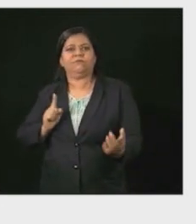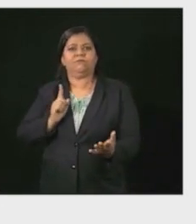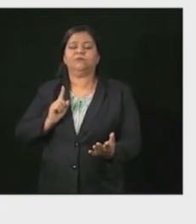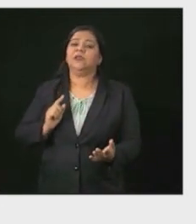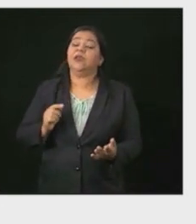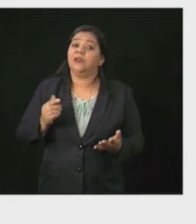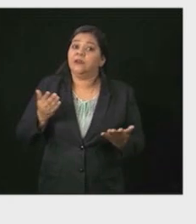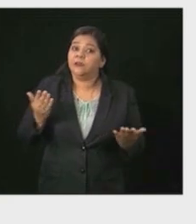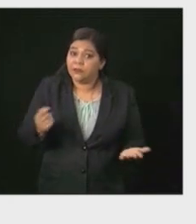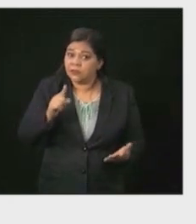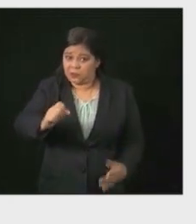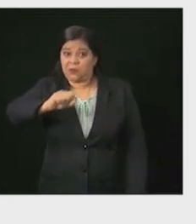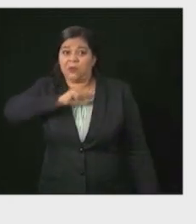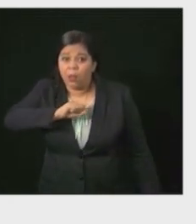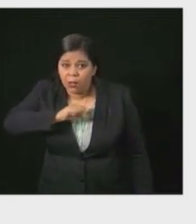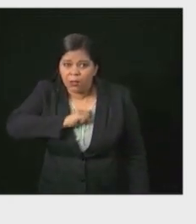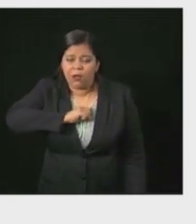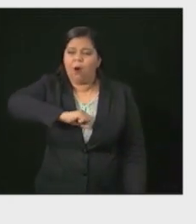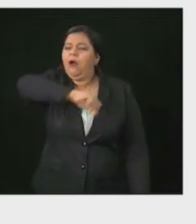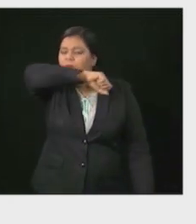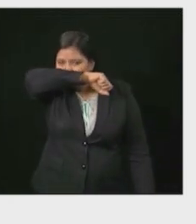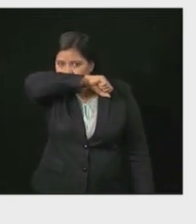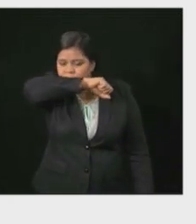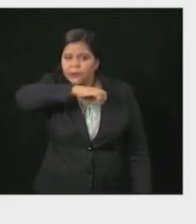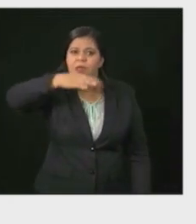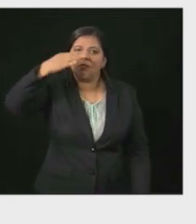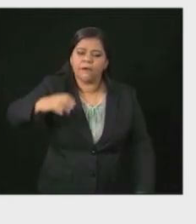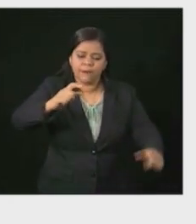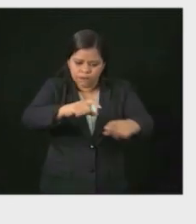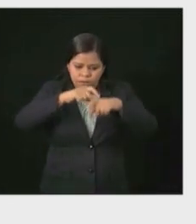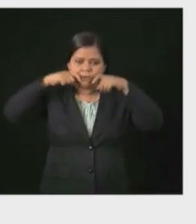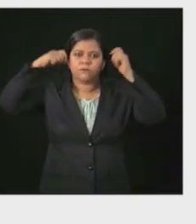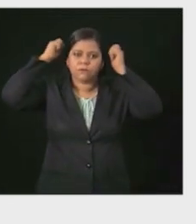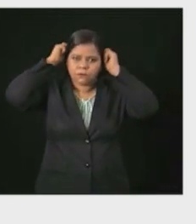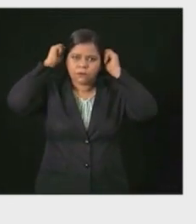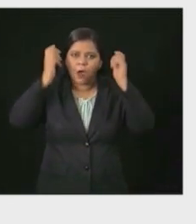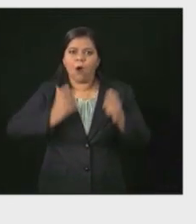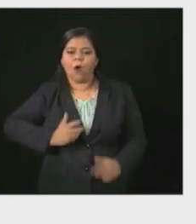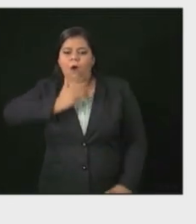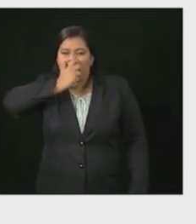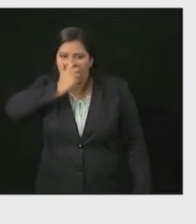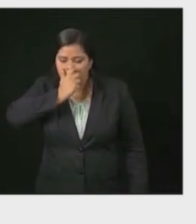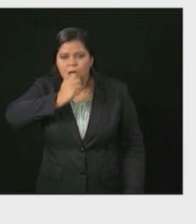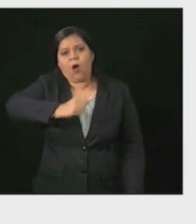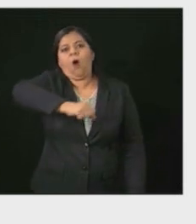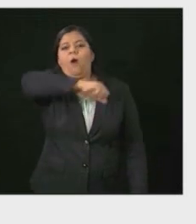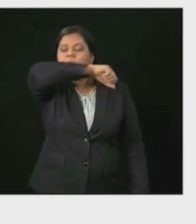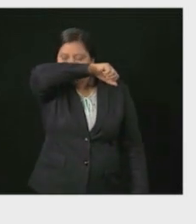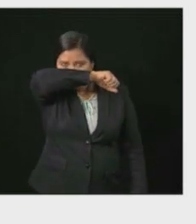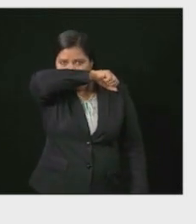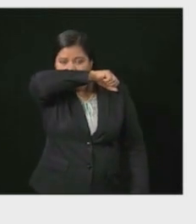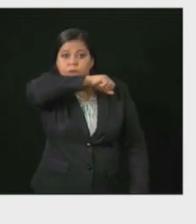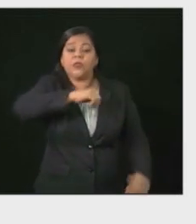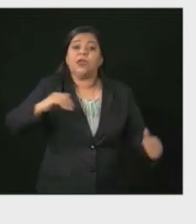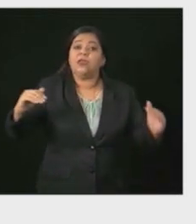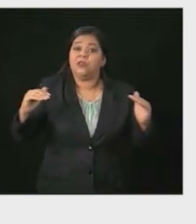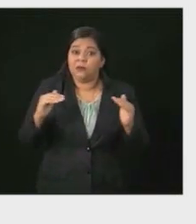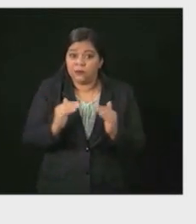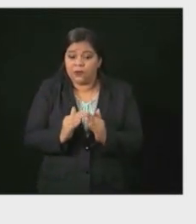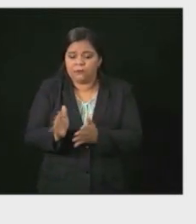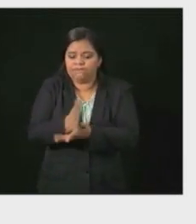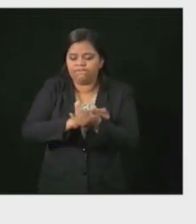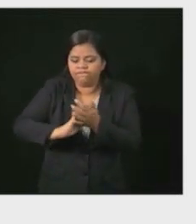animales de corral. En caso de presentar tos y estornudos, usar cubrebocas, pañuelo o flexionar el